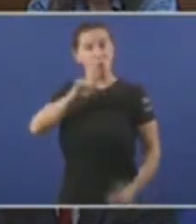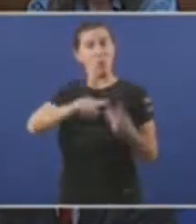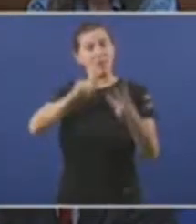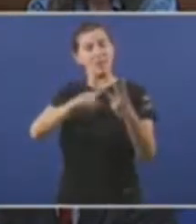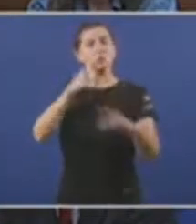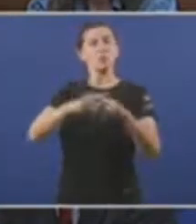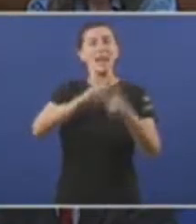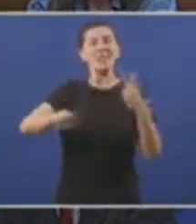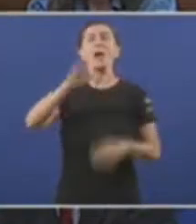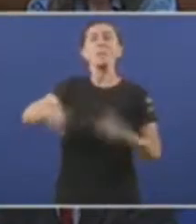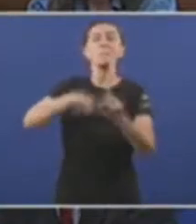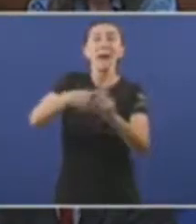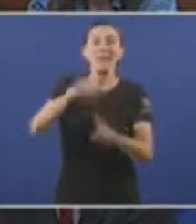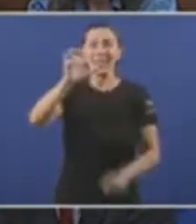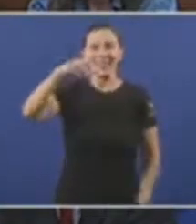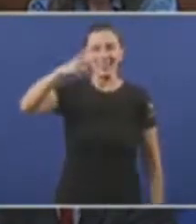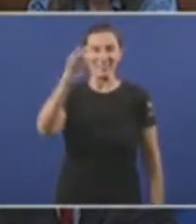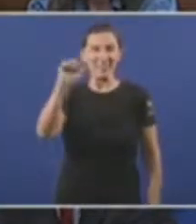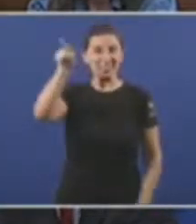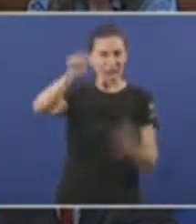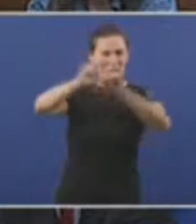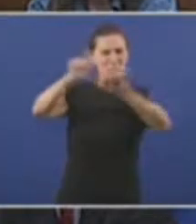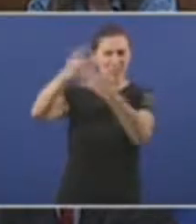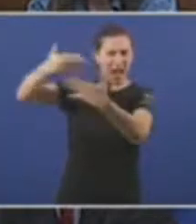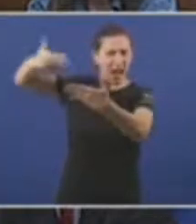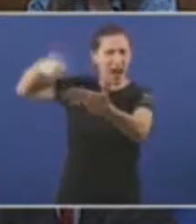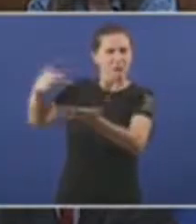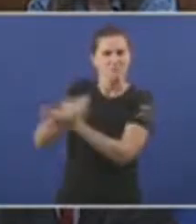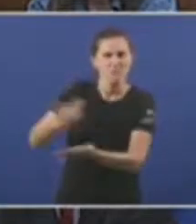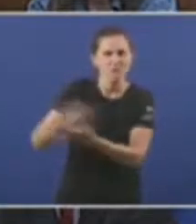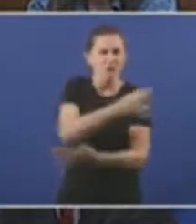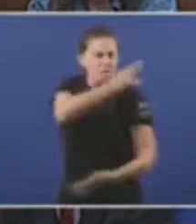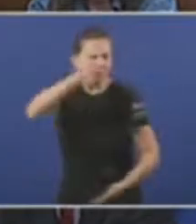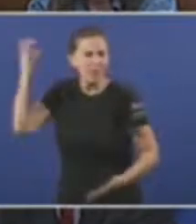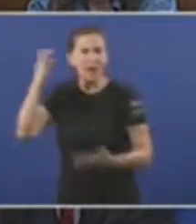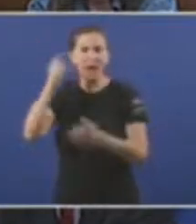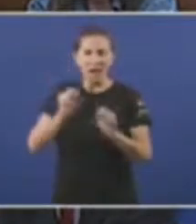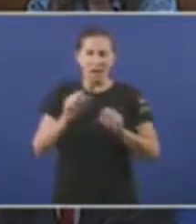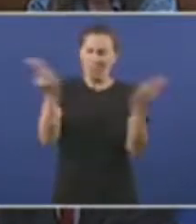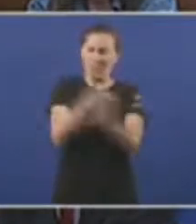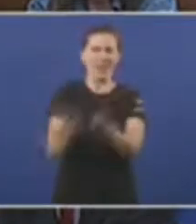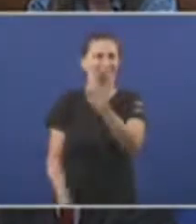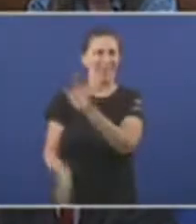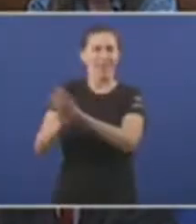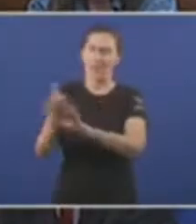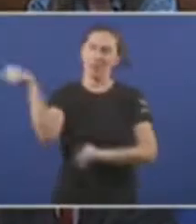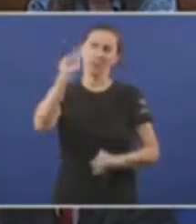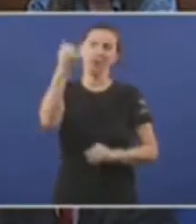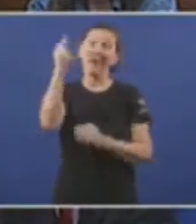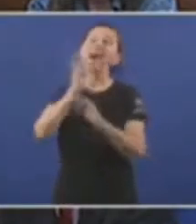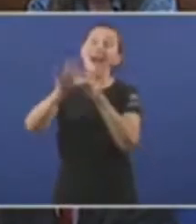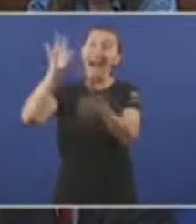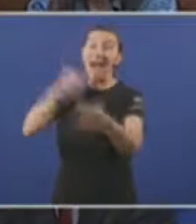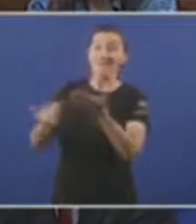tivo Endesa ao longo destos anos, que non pode creer que se pode marchar deste país de rositas. Señor Feijóo, Galiza non